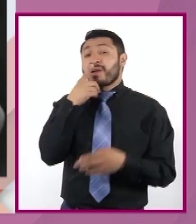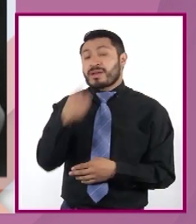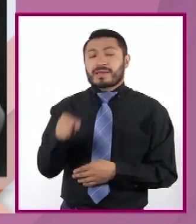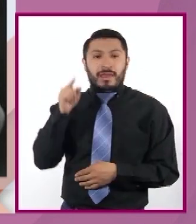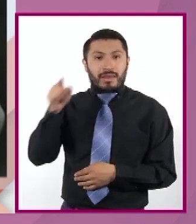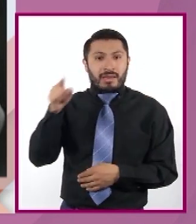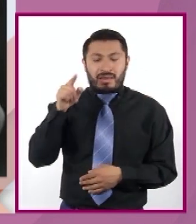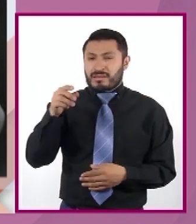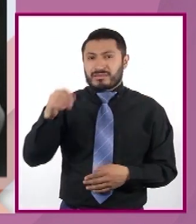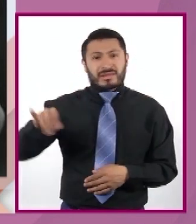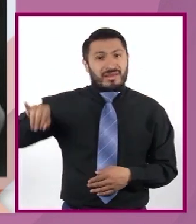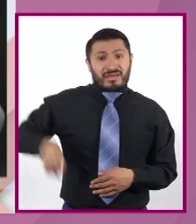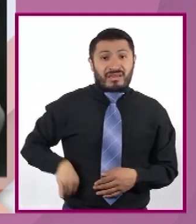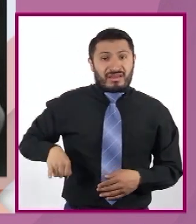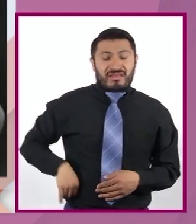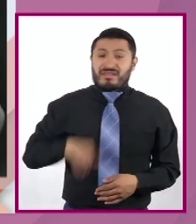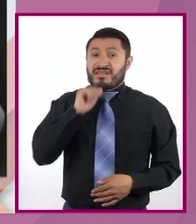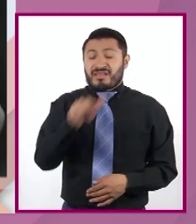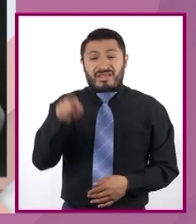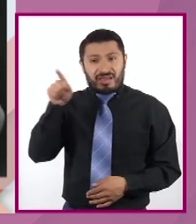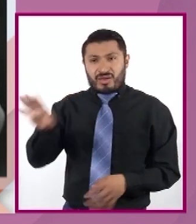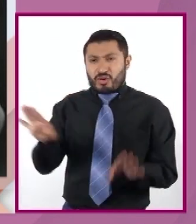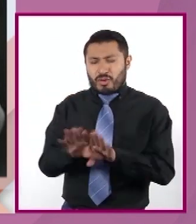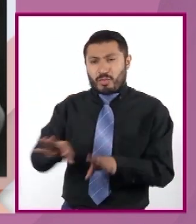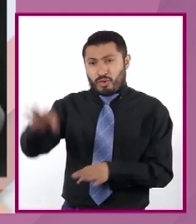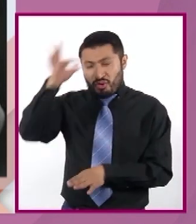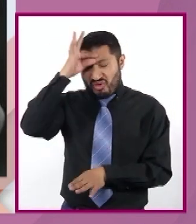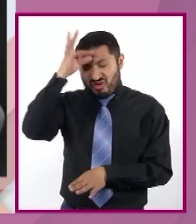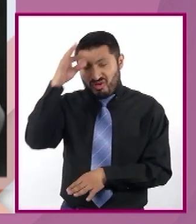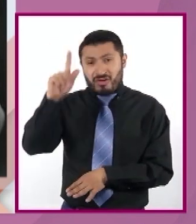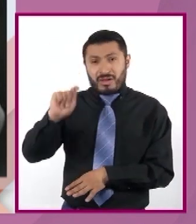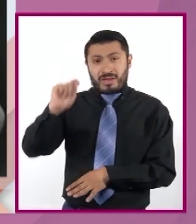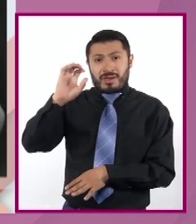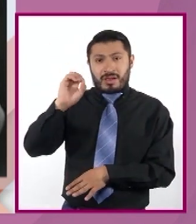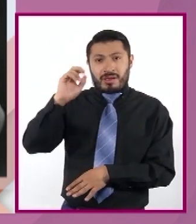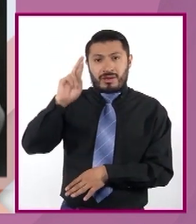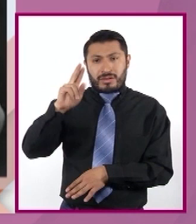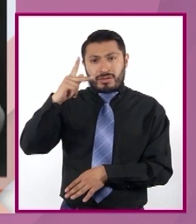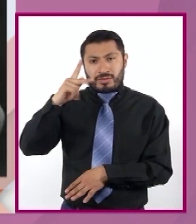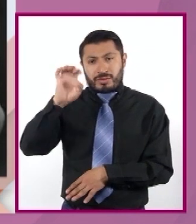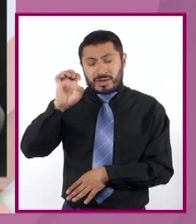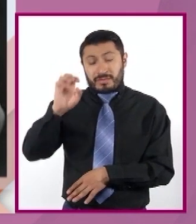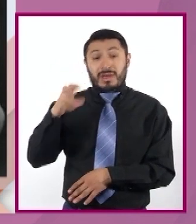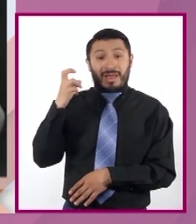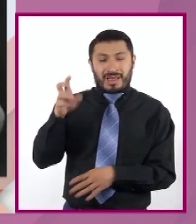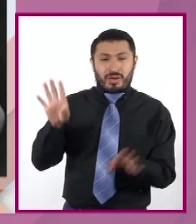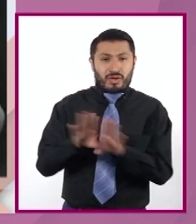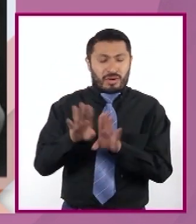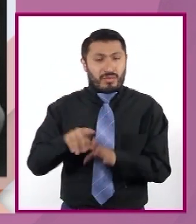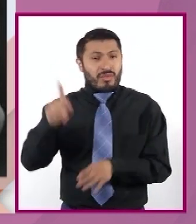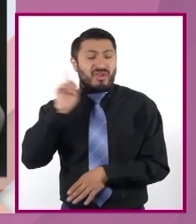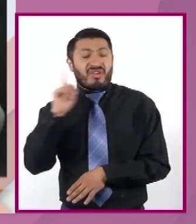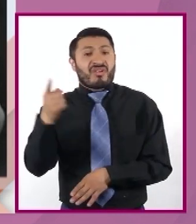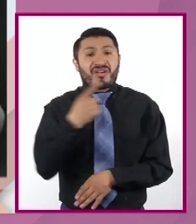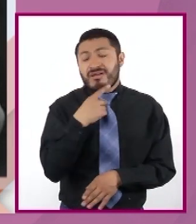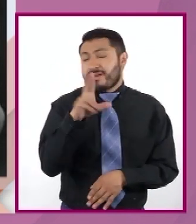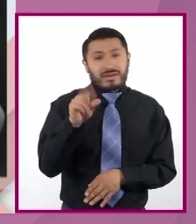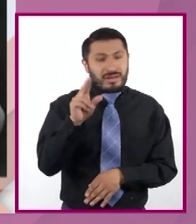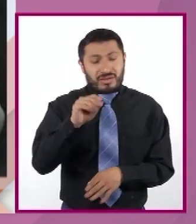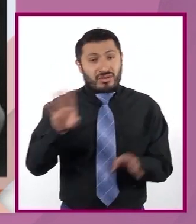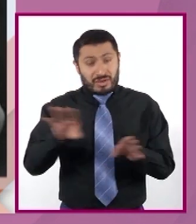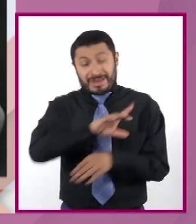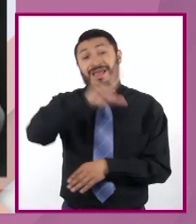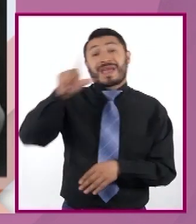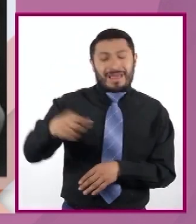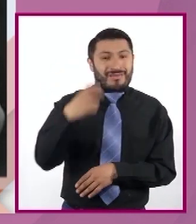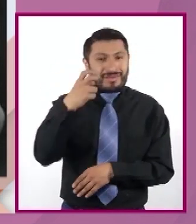faltaba interés y manifestaba torpeza. Estos comportamientos no eran ajenos a una sordera parcial que contrajo como